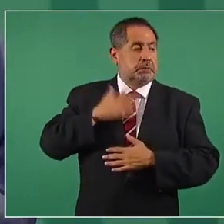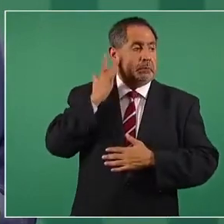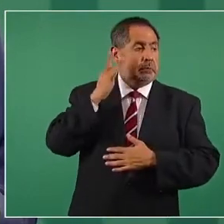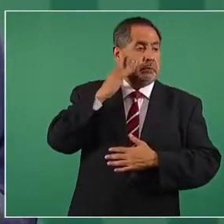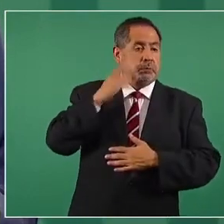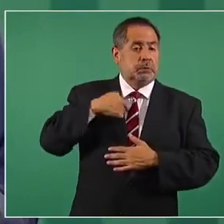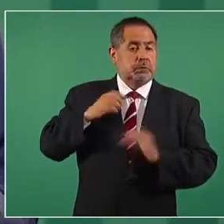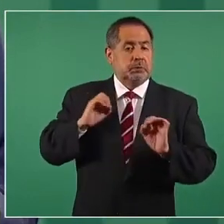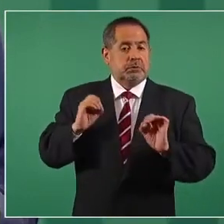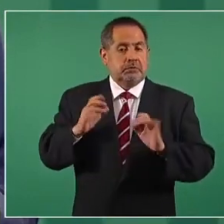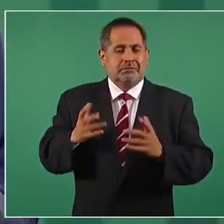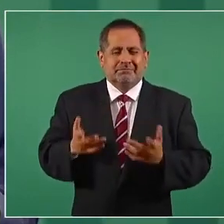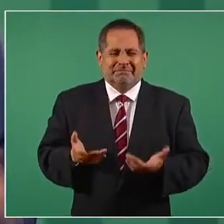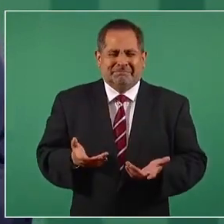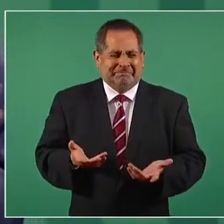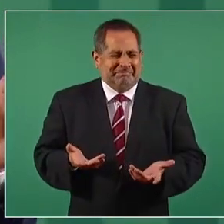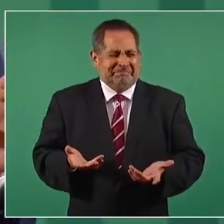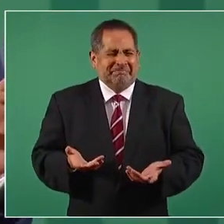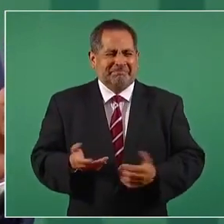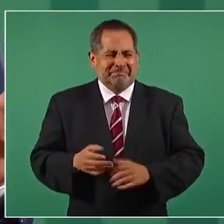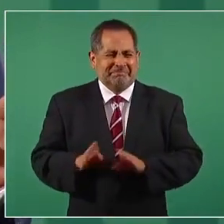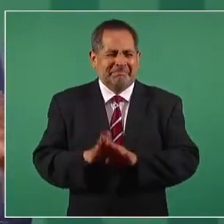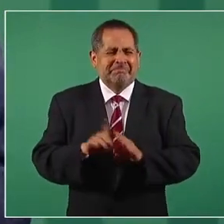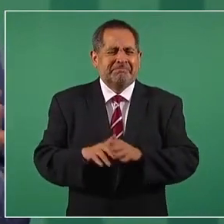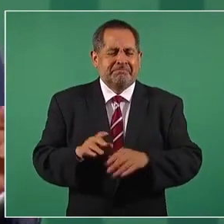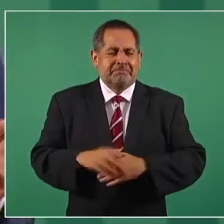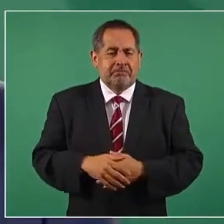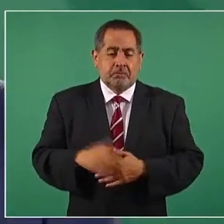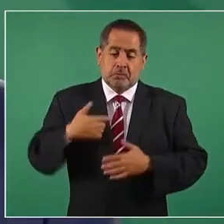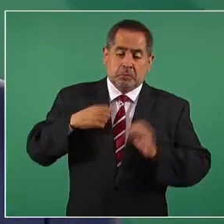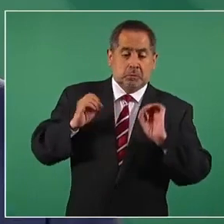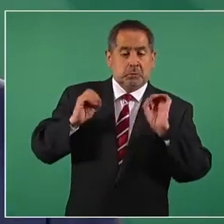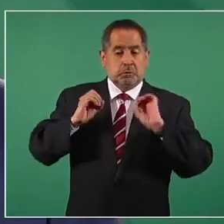mano. O sea,